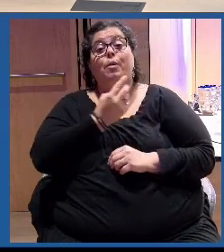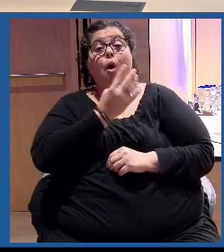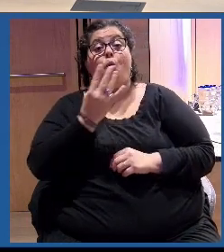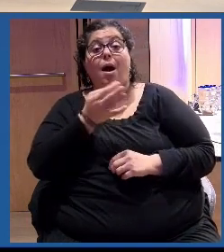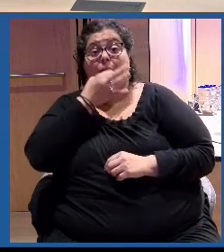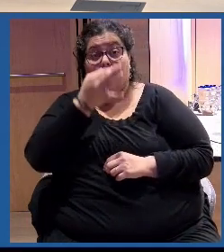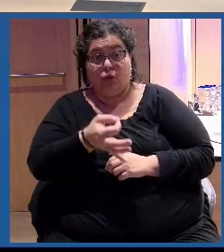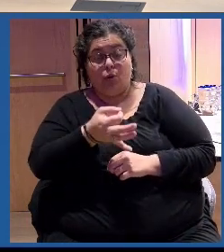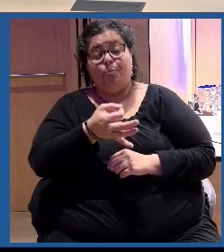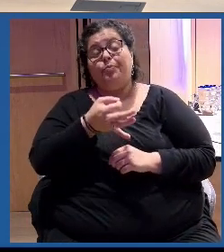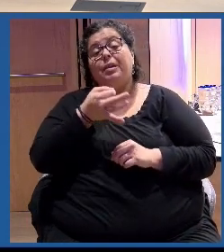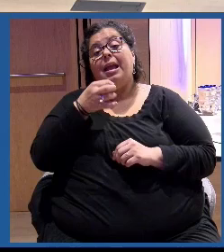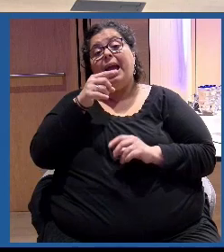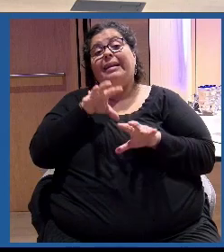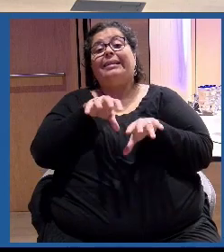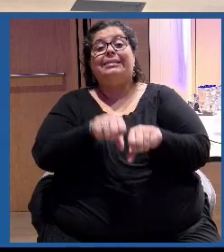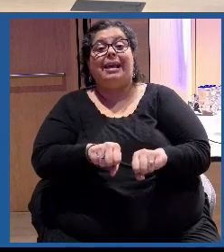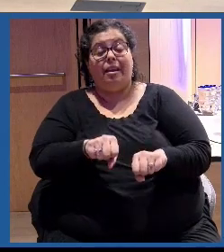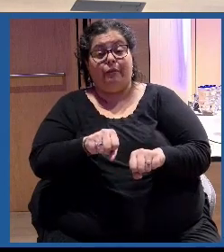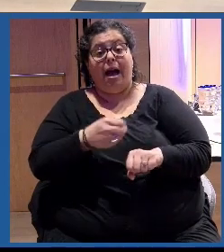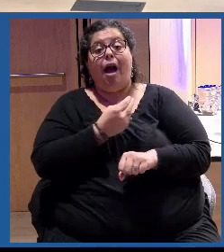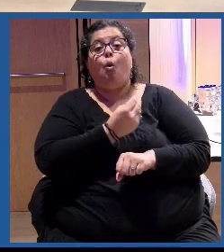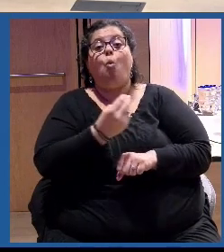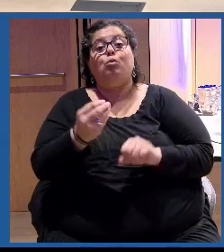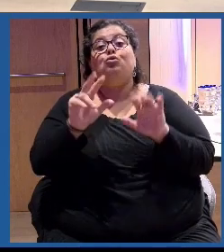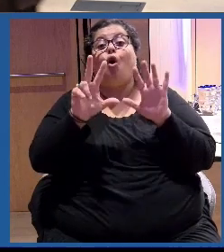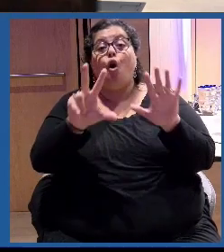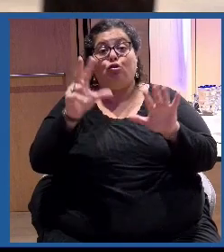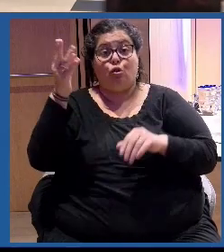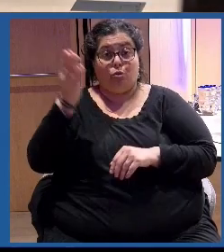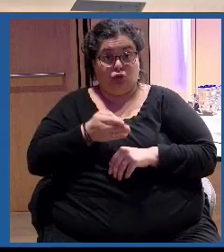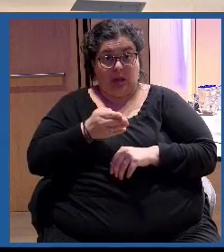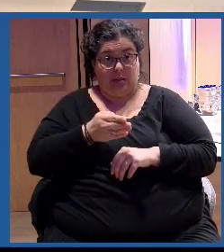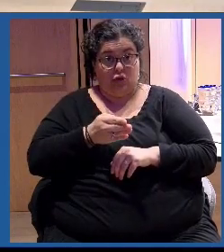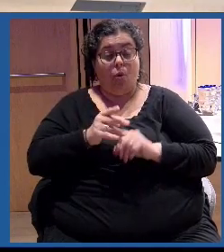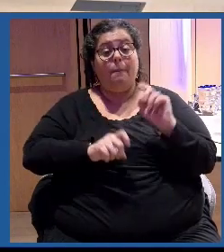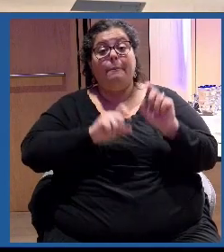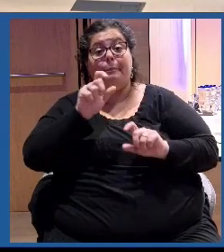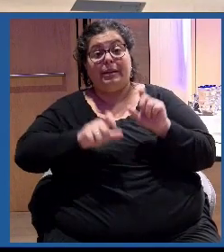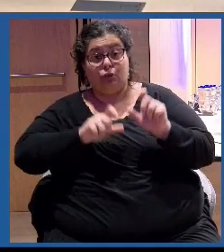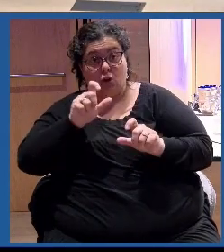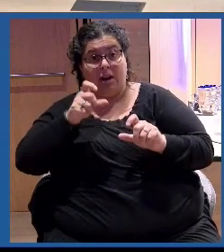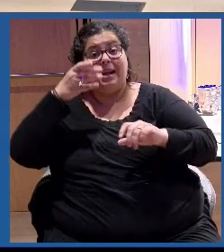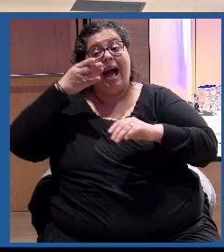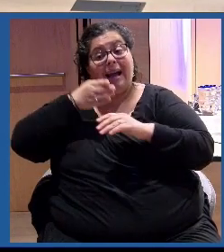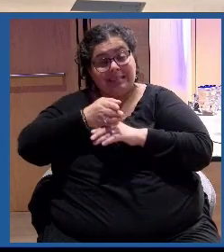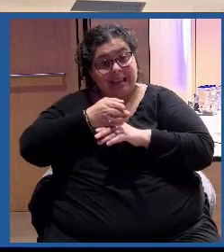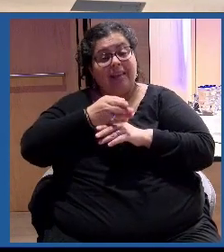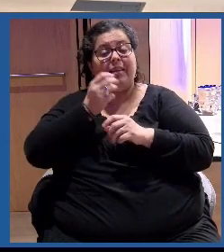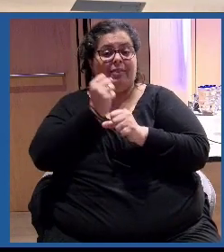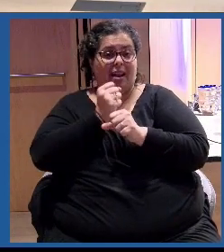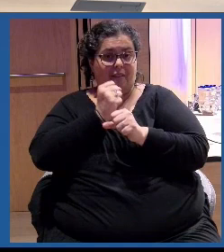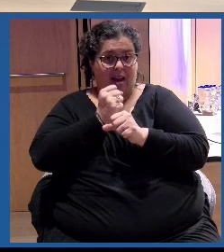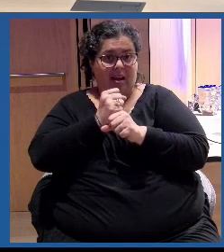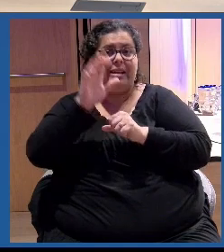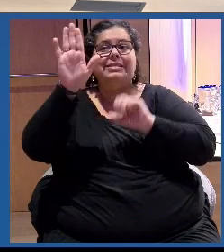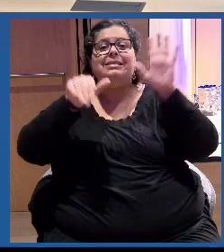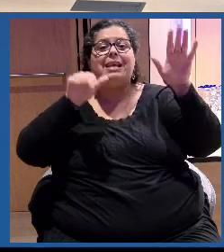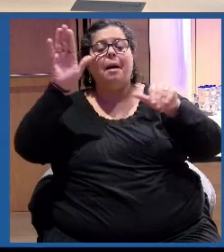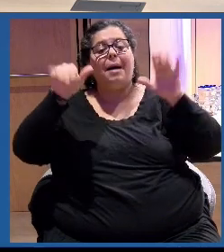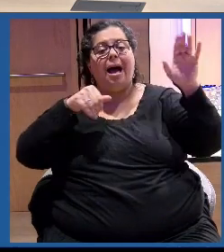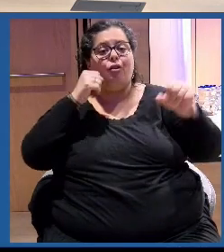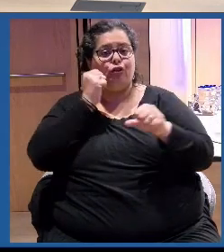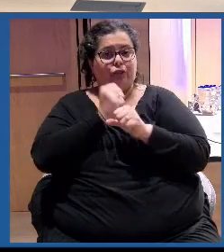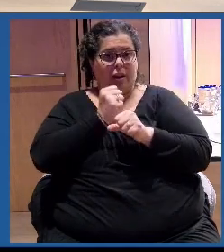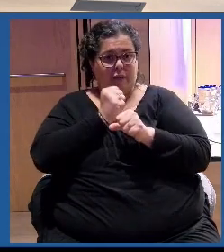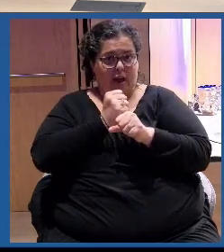una reserva de cupos de un 8% para el acceso a los llamados laborales